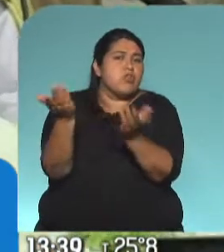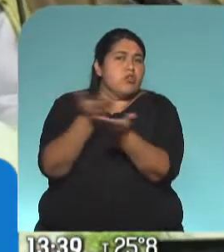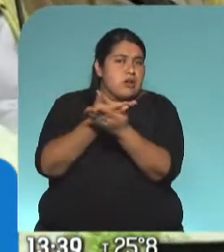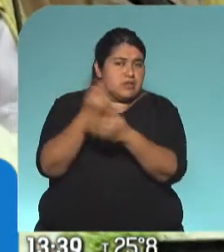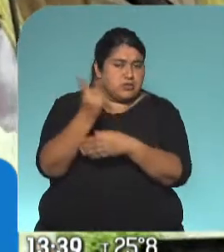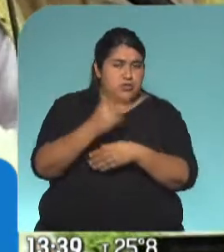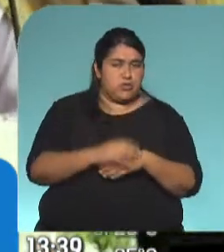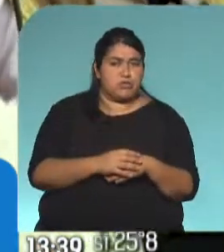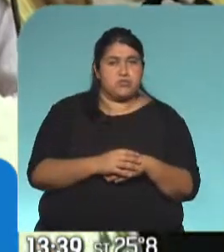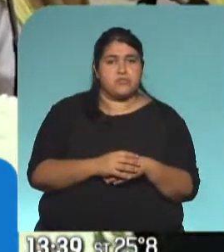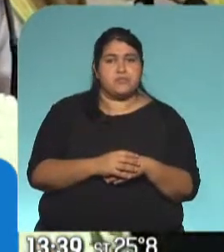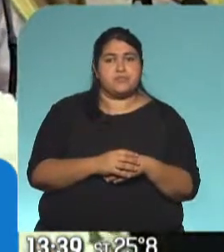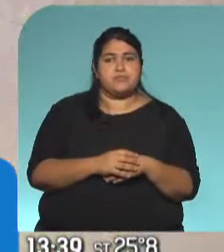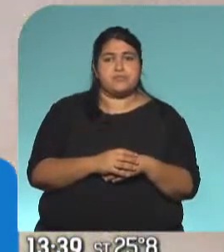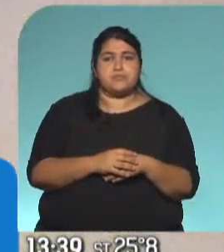dos países.